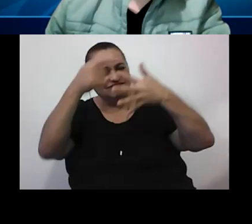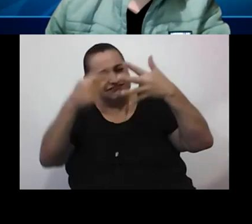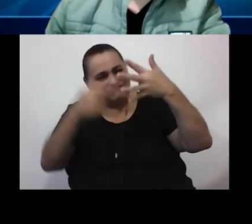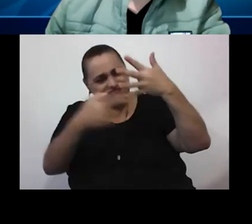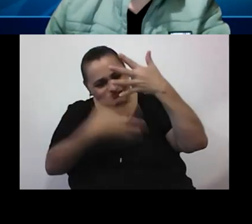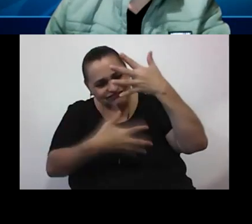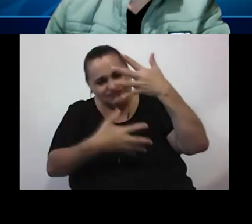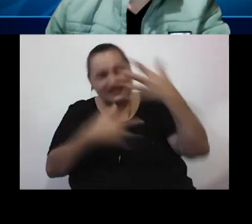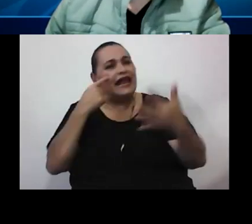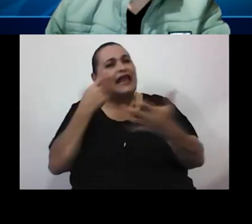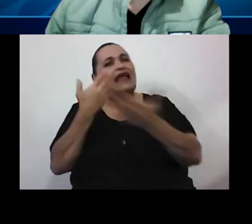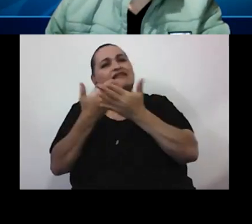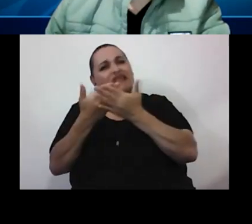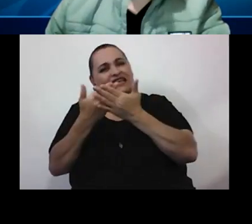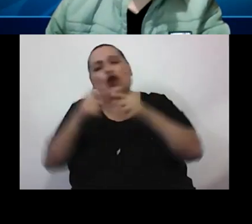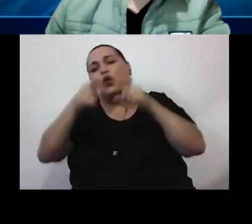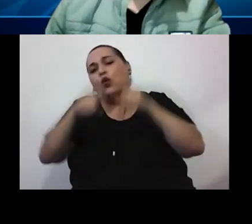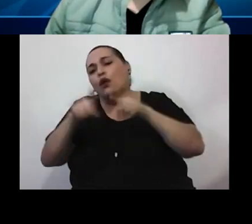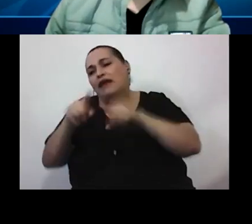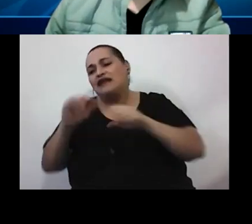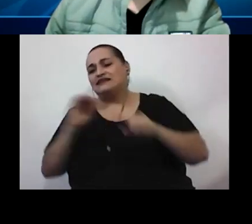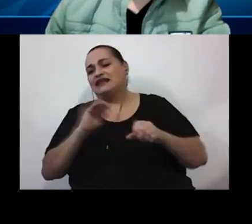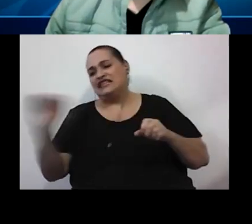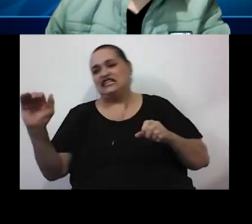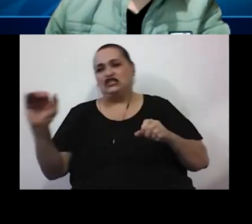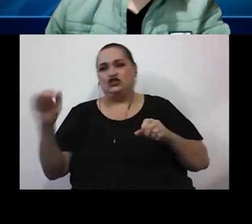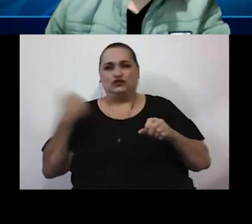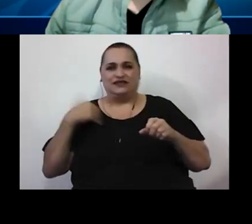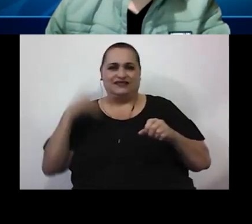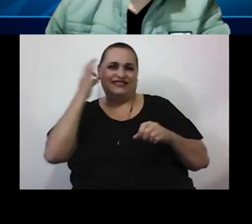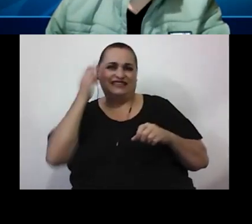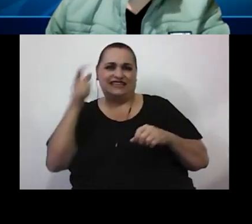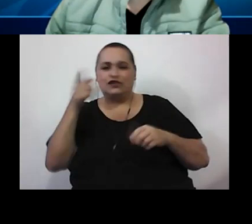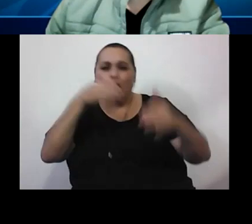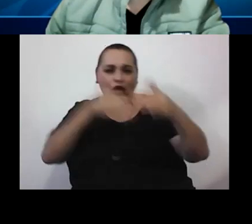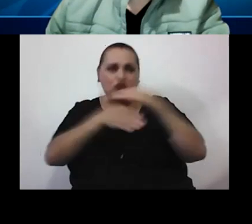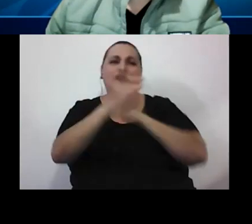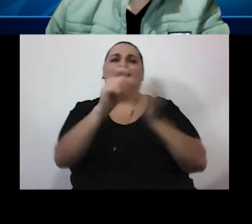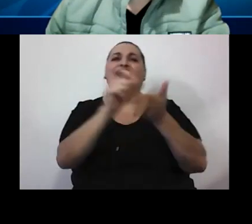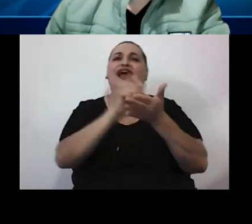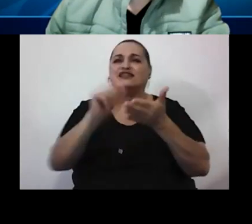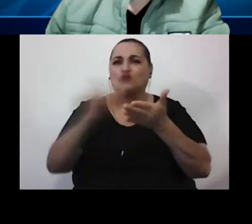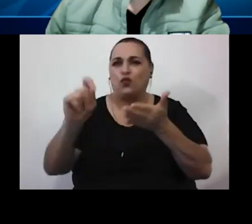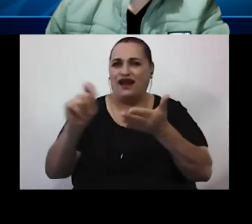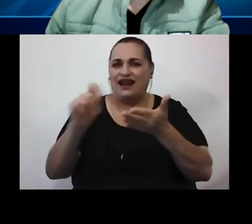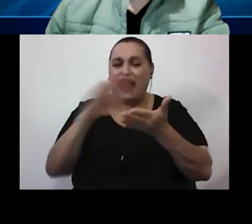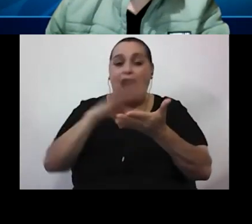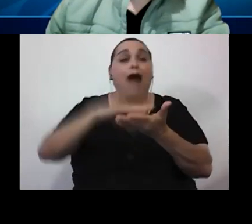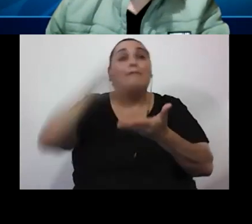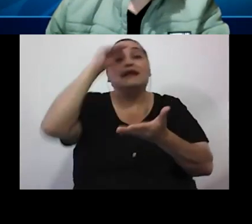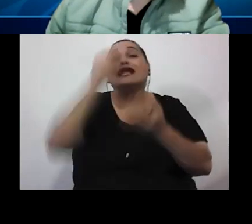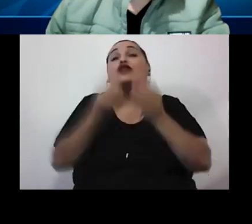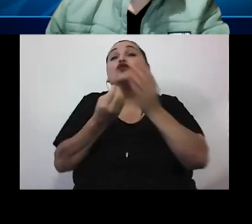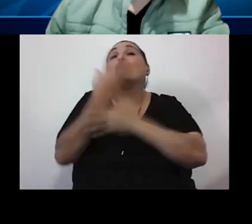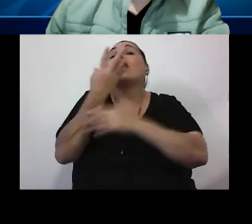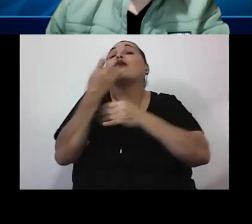vivencian las niñas y los niños al entrar a primaria, a aprender ese nuevo idioma. ¿Cómo va a reaccionar